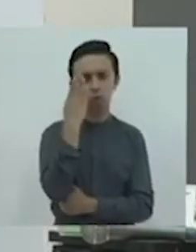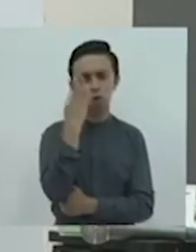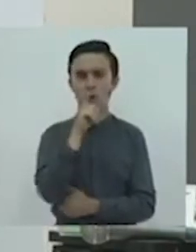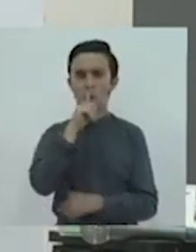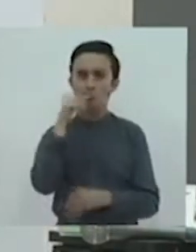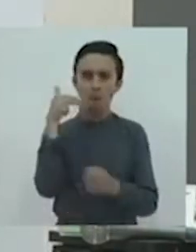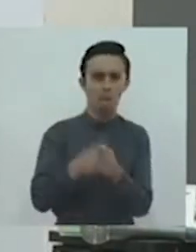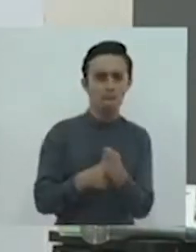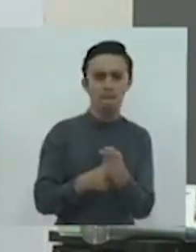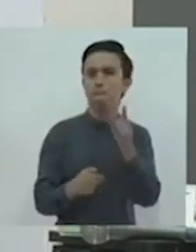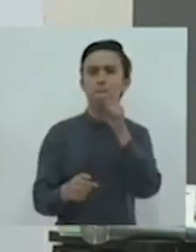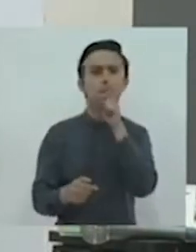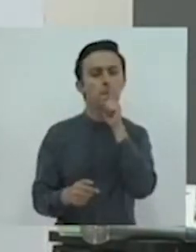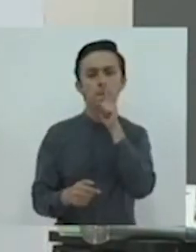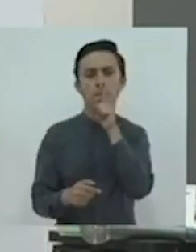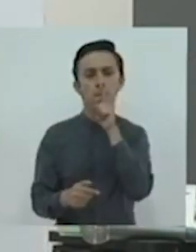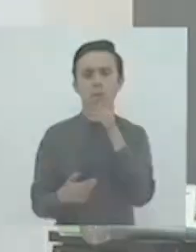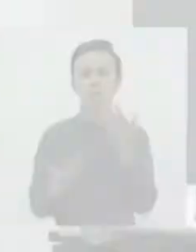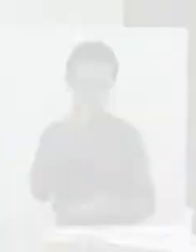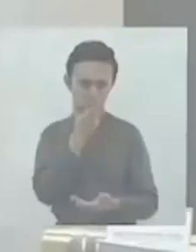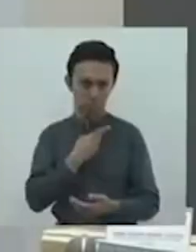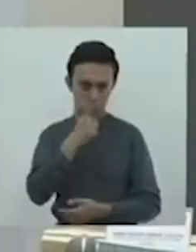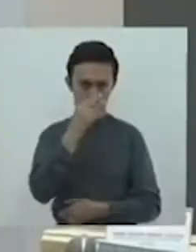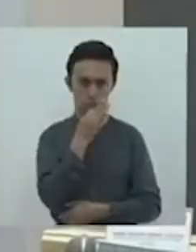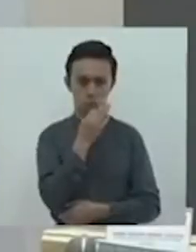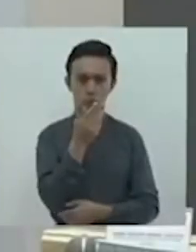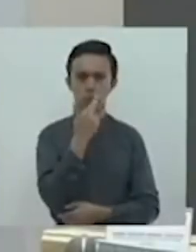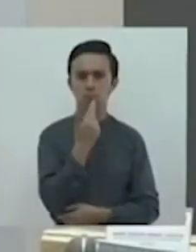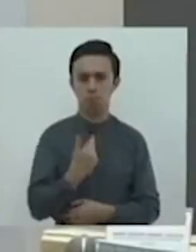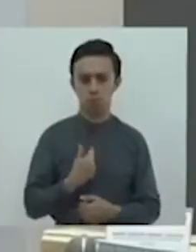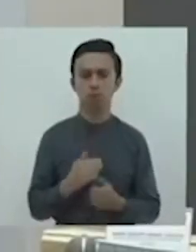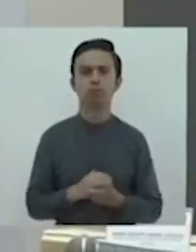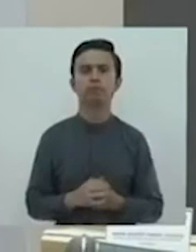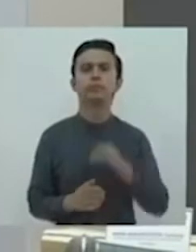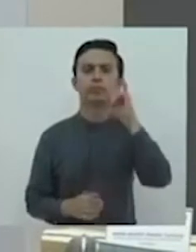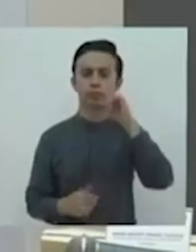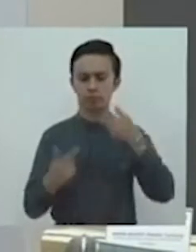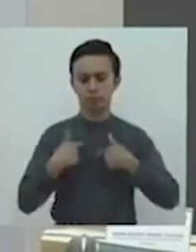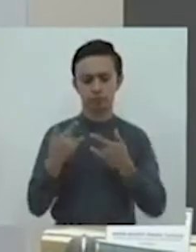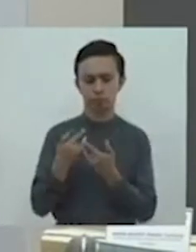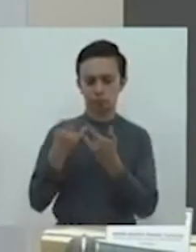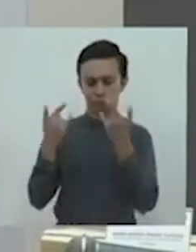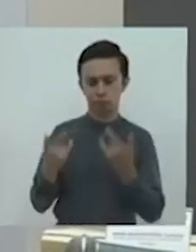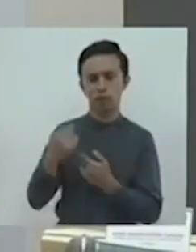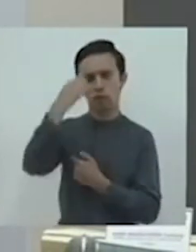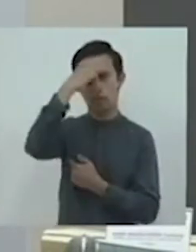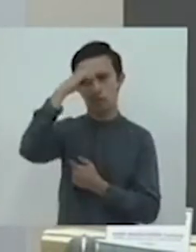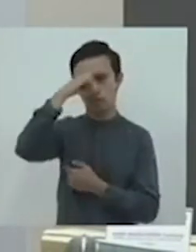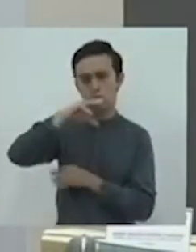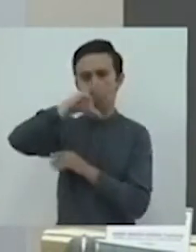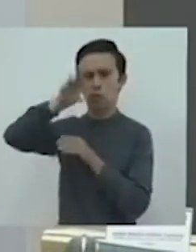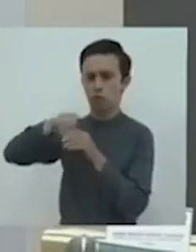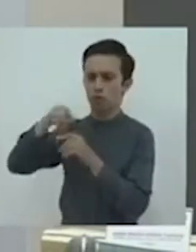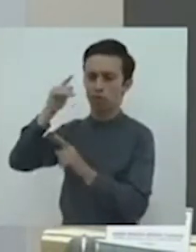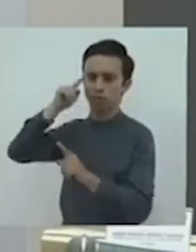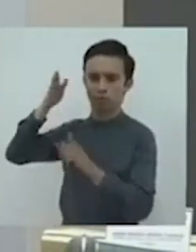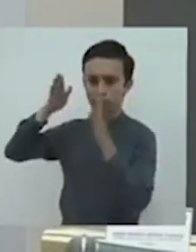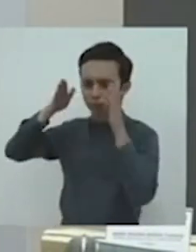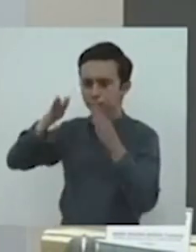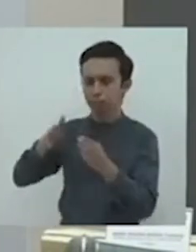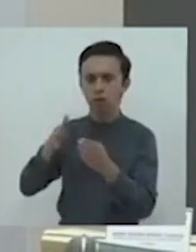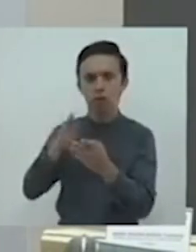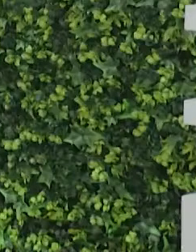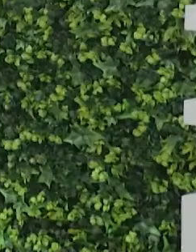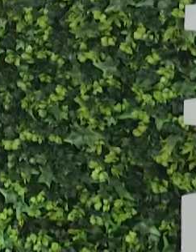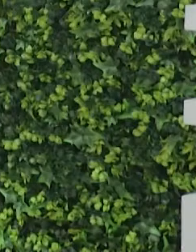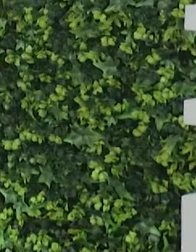en temas de drogas y es un hombre rehabilitado que hoy busca la oportunidad, ¿no? Creo que le falta